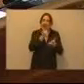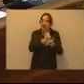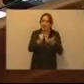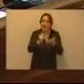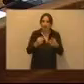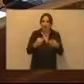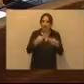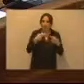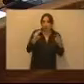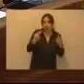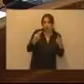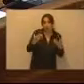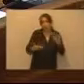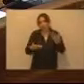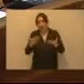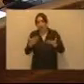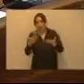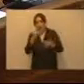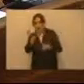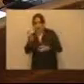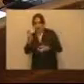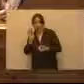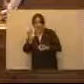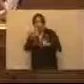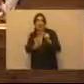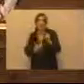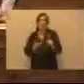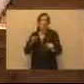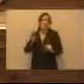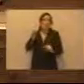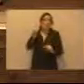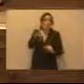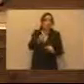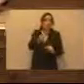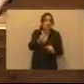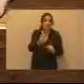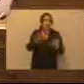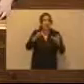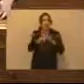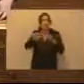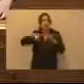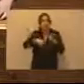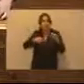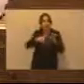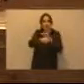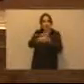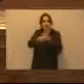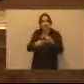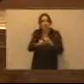público frente al PP. Pero despois a renuncia a reforzar plantilla, como lle pide el